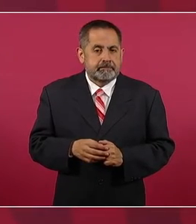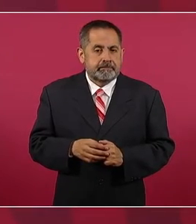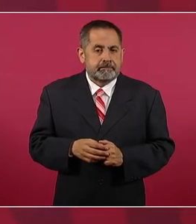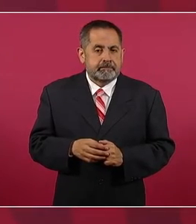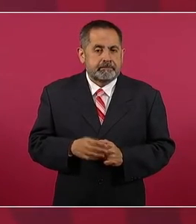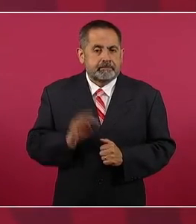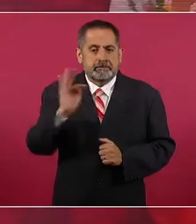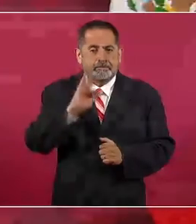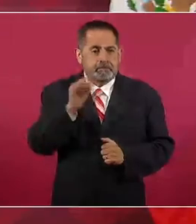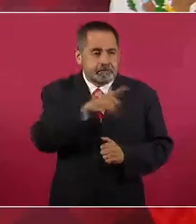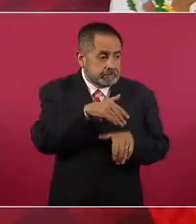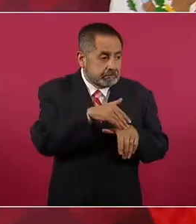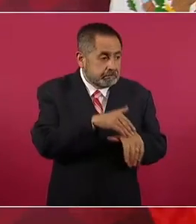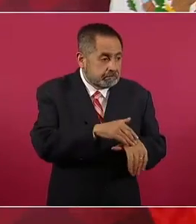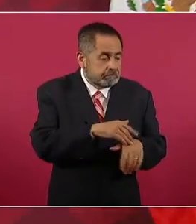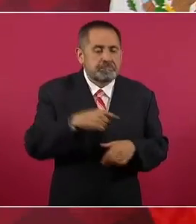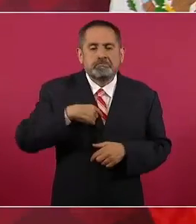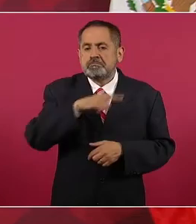derrotar,